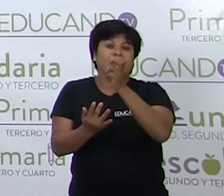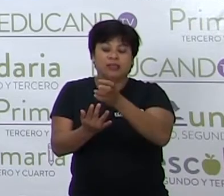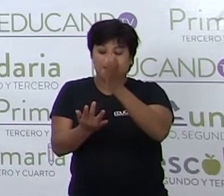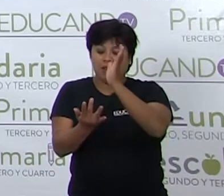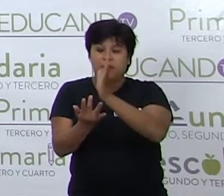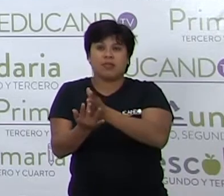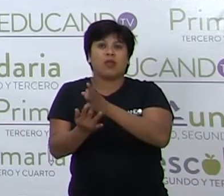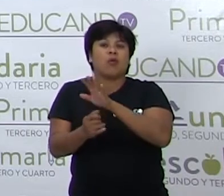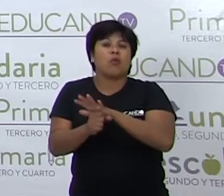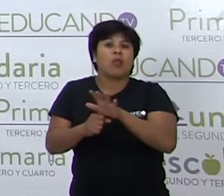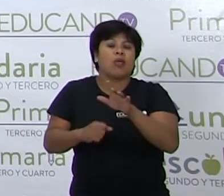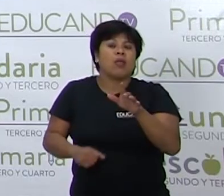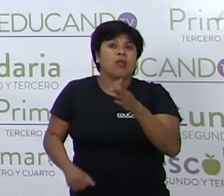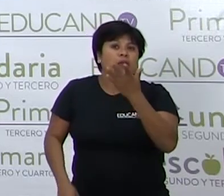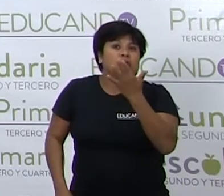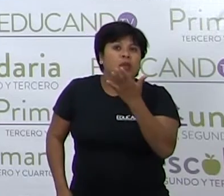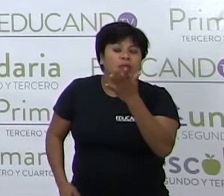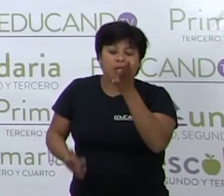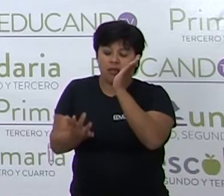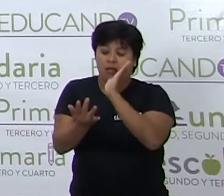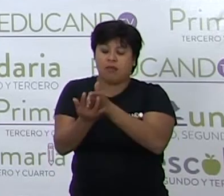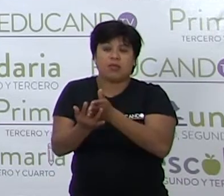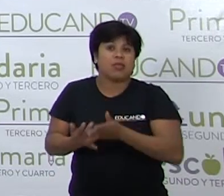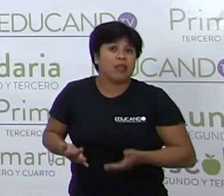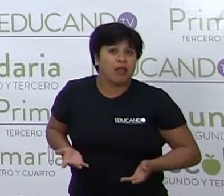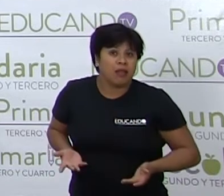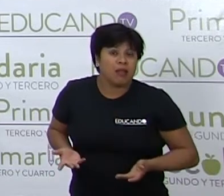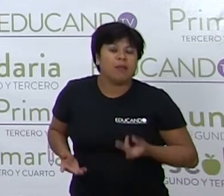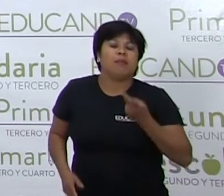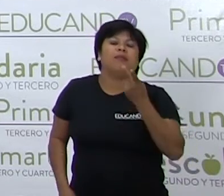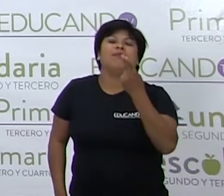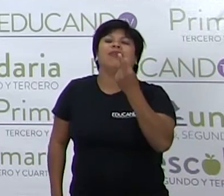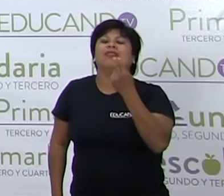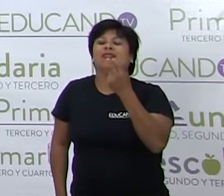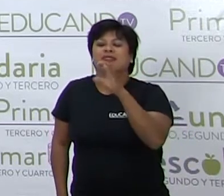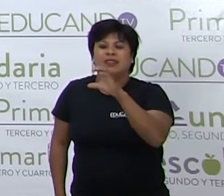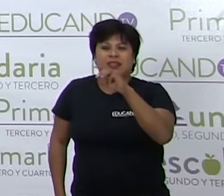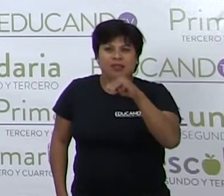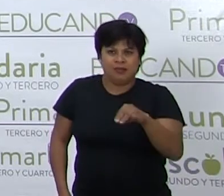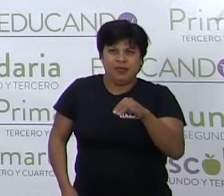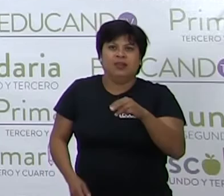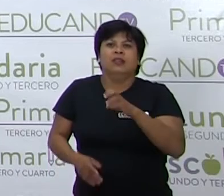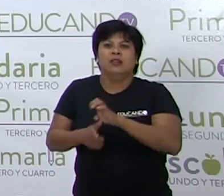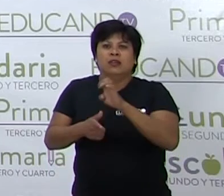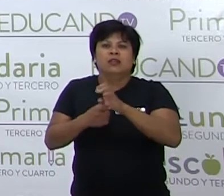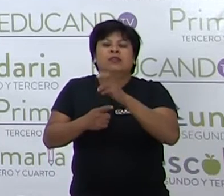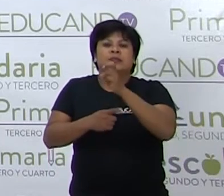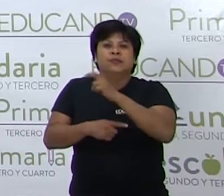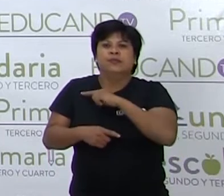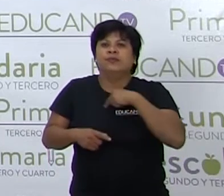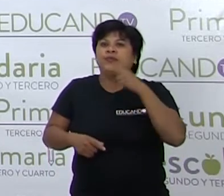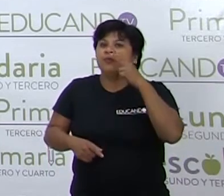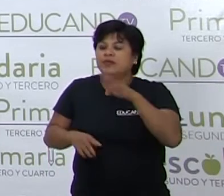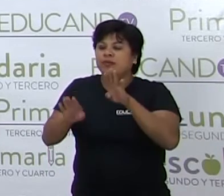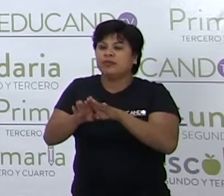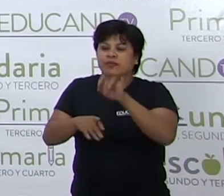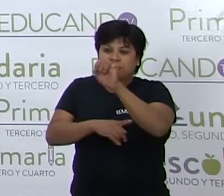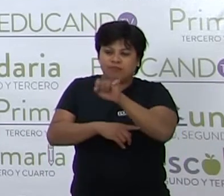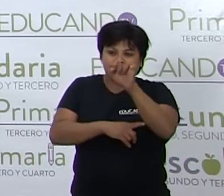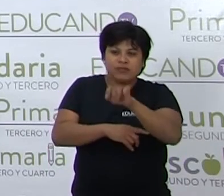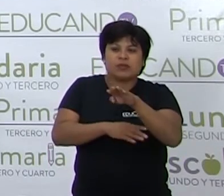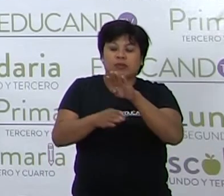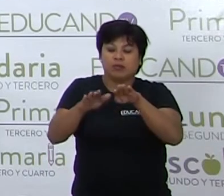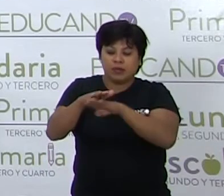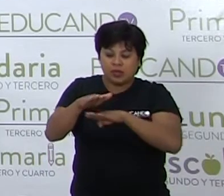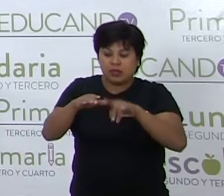cuánto es dvd 50 es 25 centímetros entonces ya de ahí que viene la fórmula base por